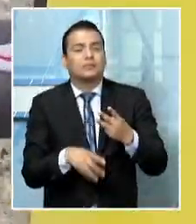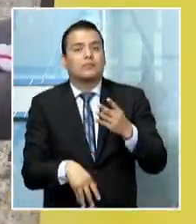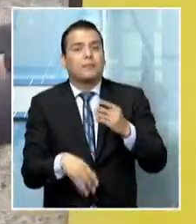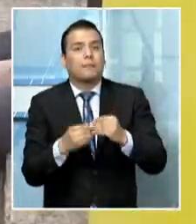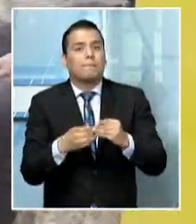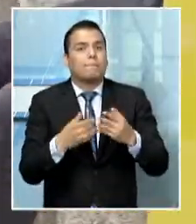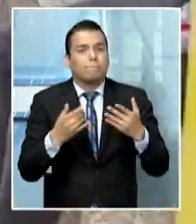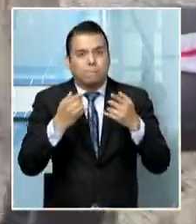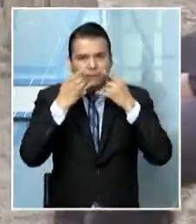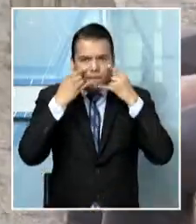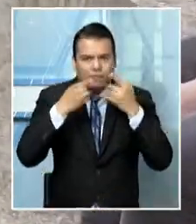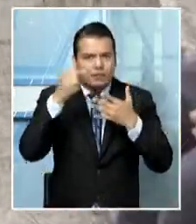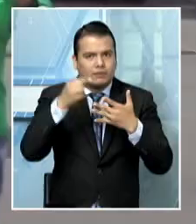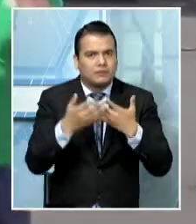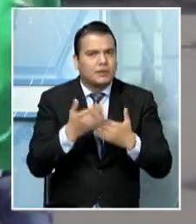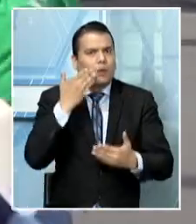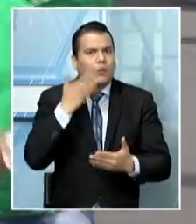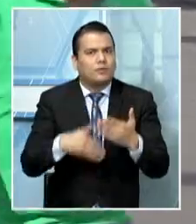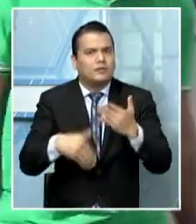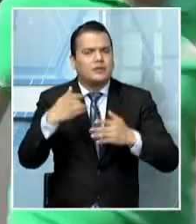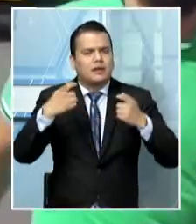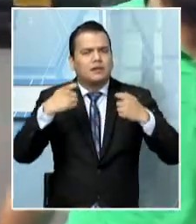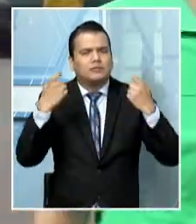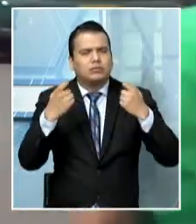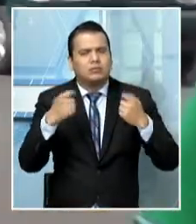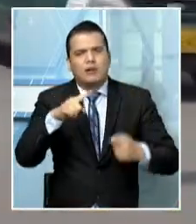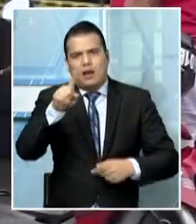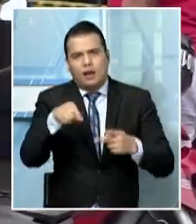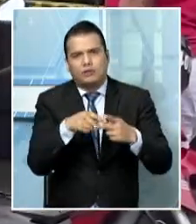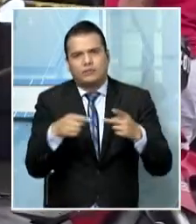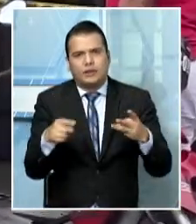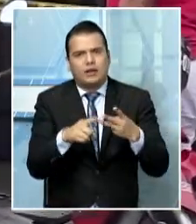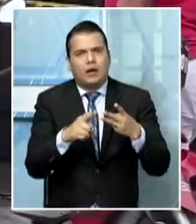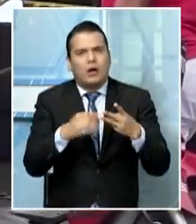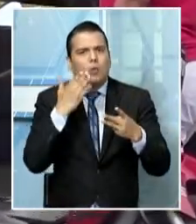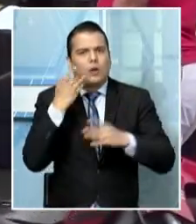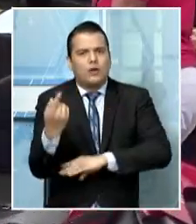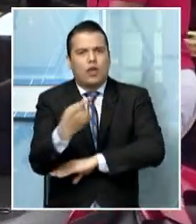establecimiento. La campaña iniciará la próxima semana y el día sin IVA está previsto para el 21 de noviembre.